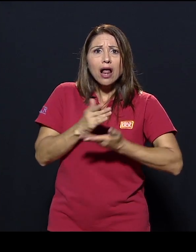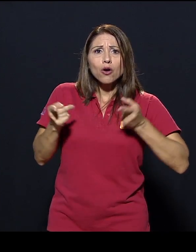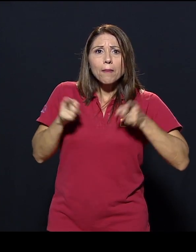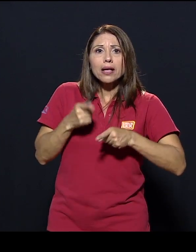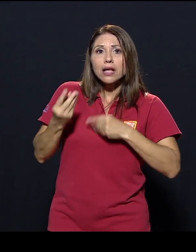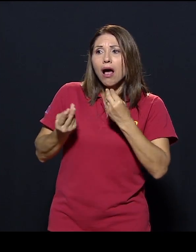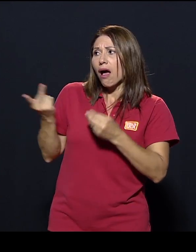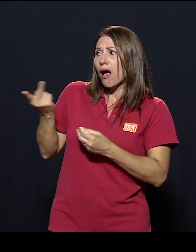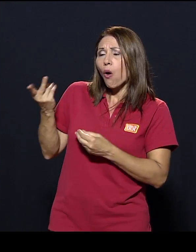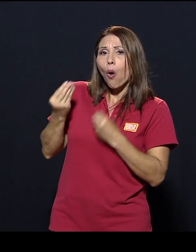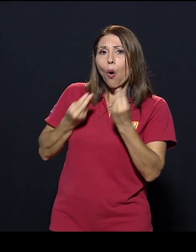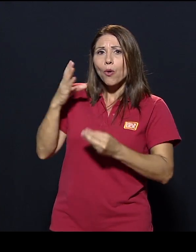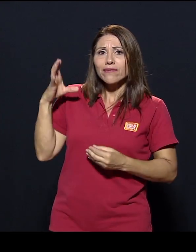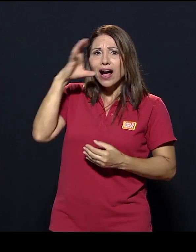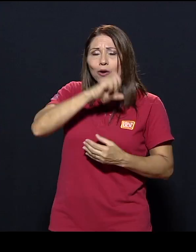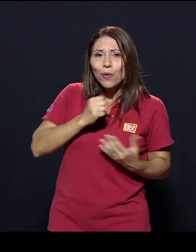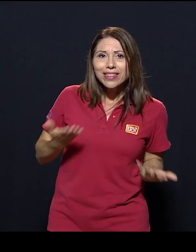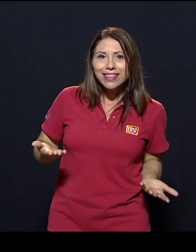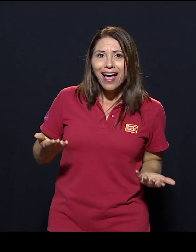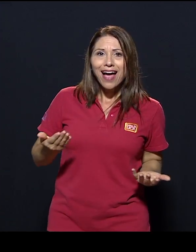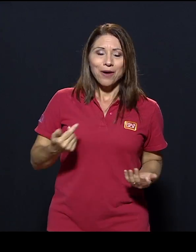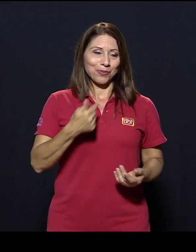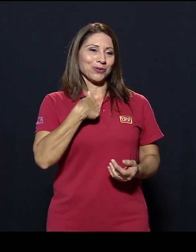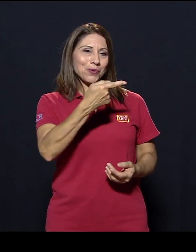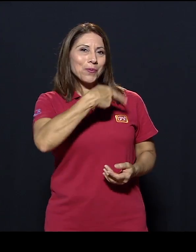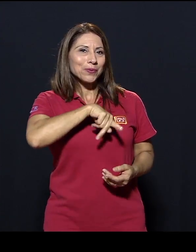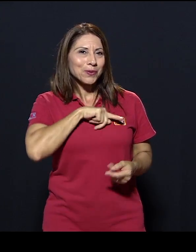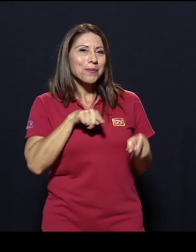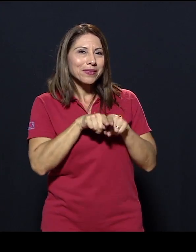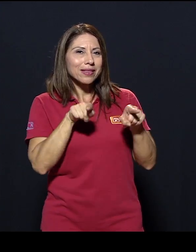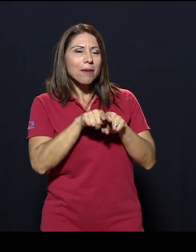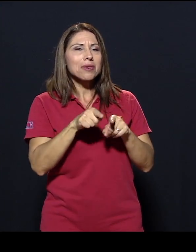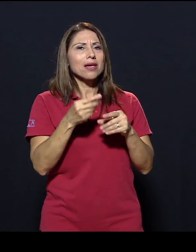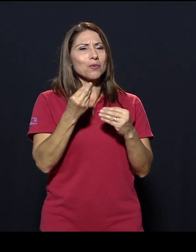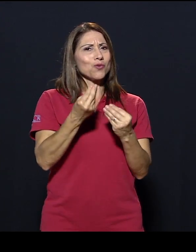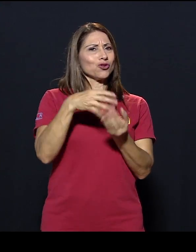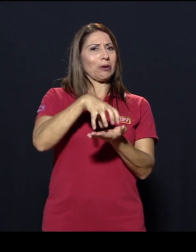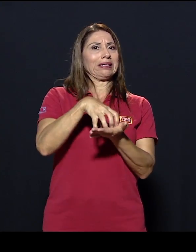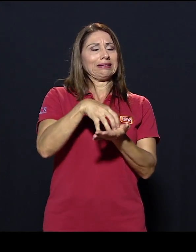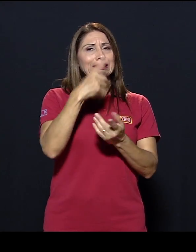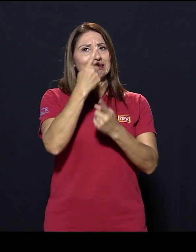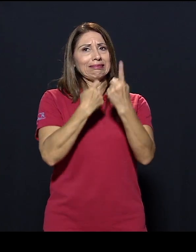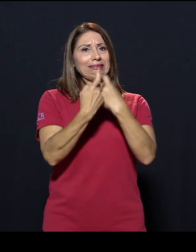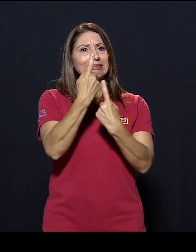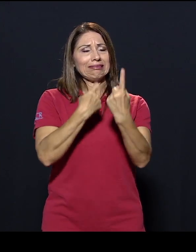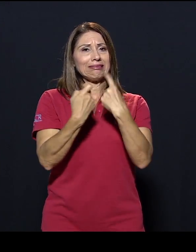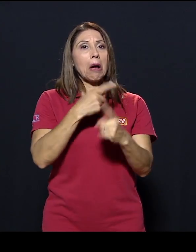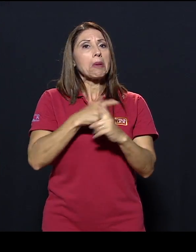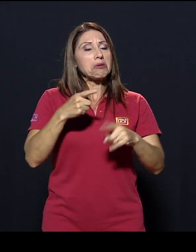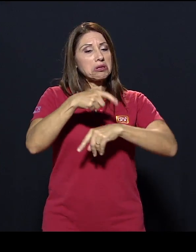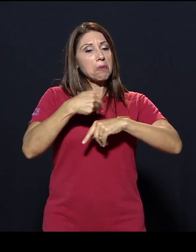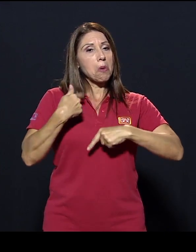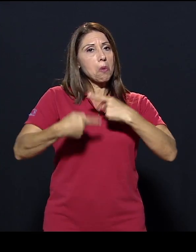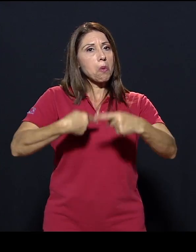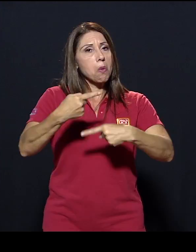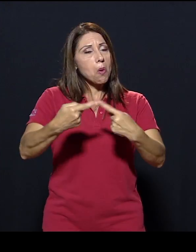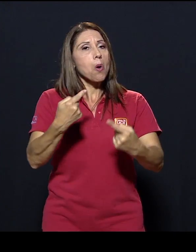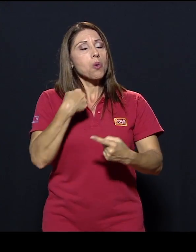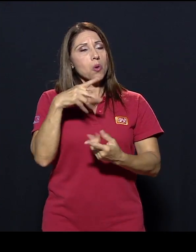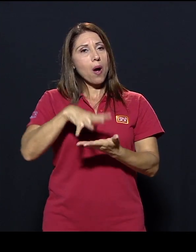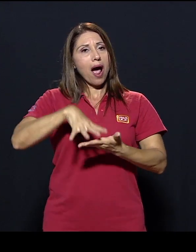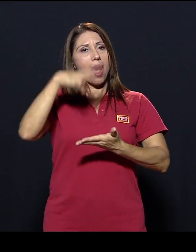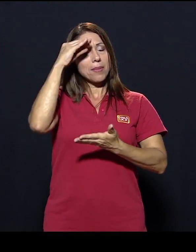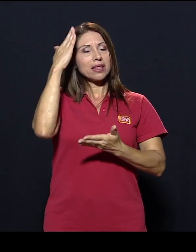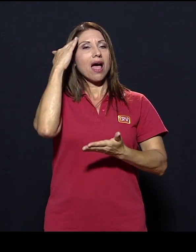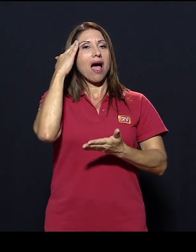van a dar cuenta, verdad? Y por supuesto que uno, a título personal, también tenía muchas de esas preguntas, pero eso conforme va pasando el tiempo, y pues uno va